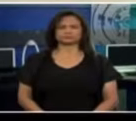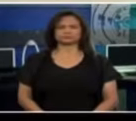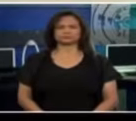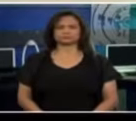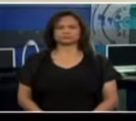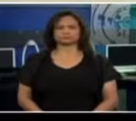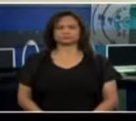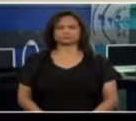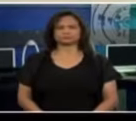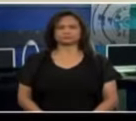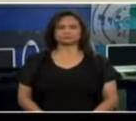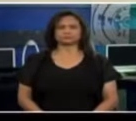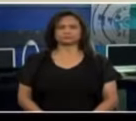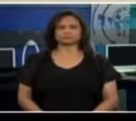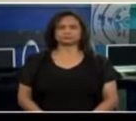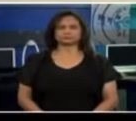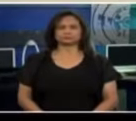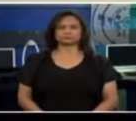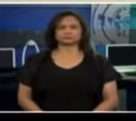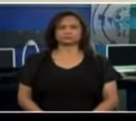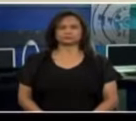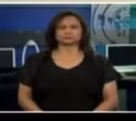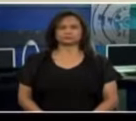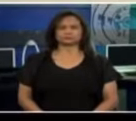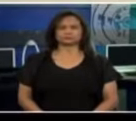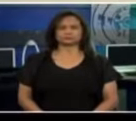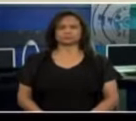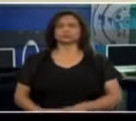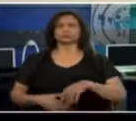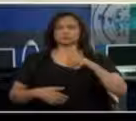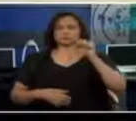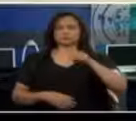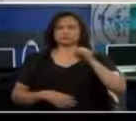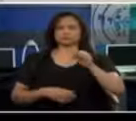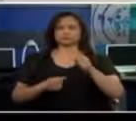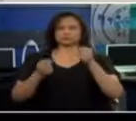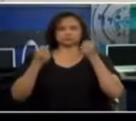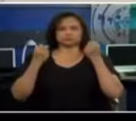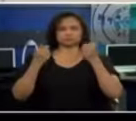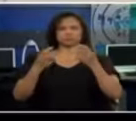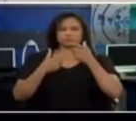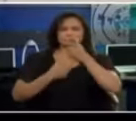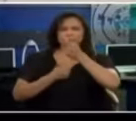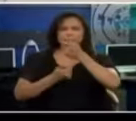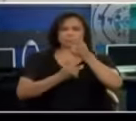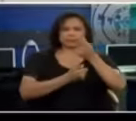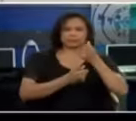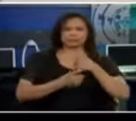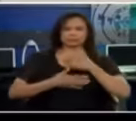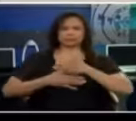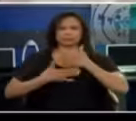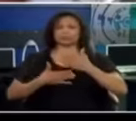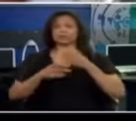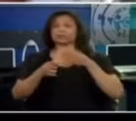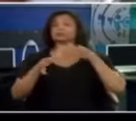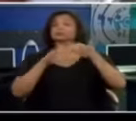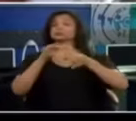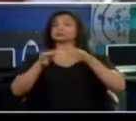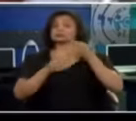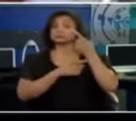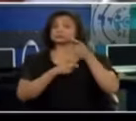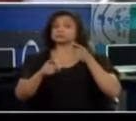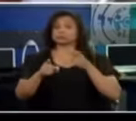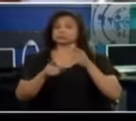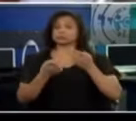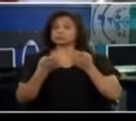algunos. Pero sí hay mucho interés, que es lo más importante. El legislador manifestó a Telenoticias que se encaminan